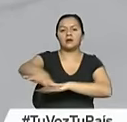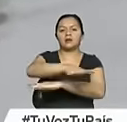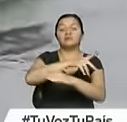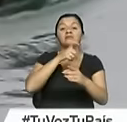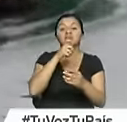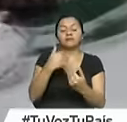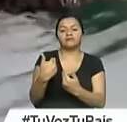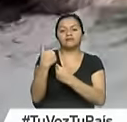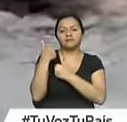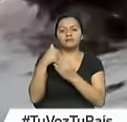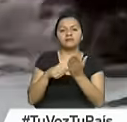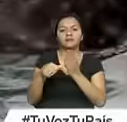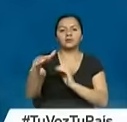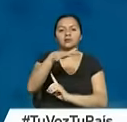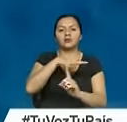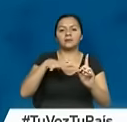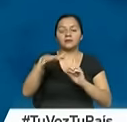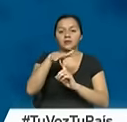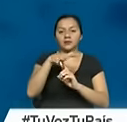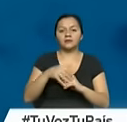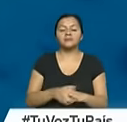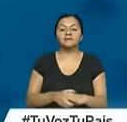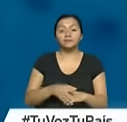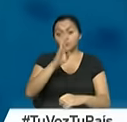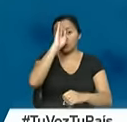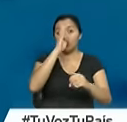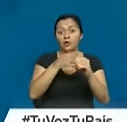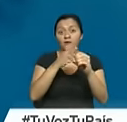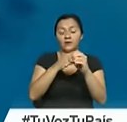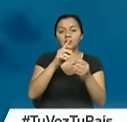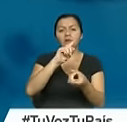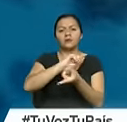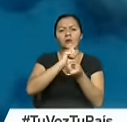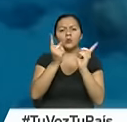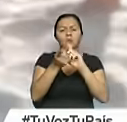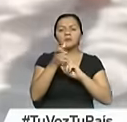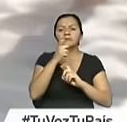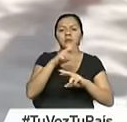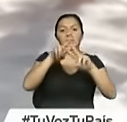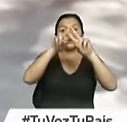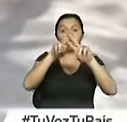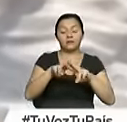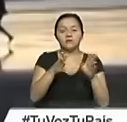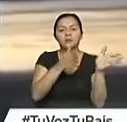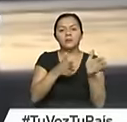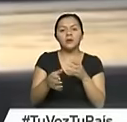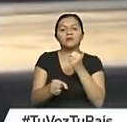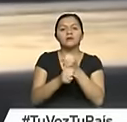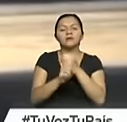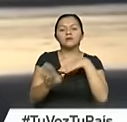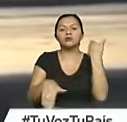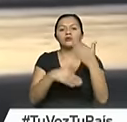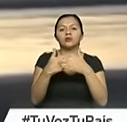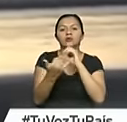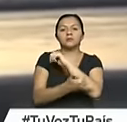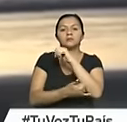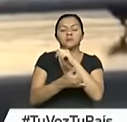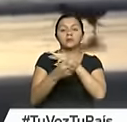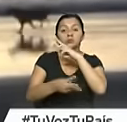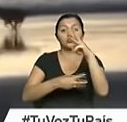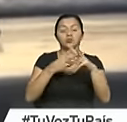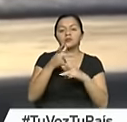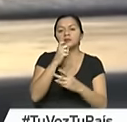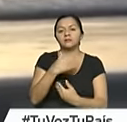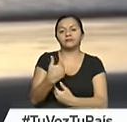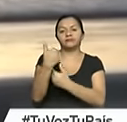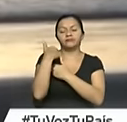del ministro del Ambiente, Walter García. El objetivo del encuentro es revisar la acción que los diferentes países del mundo toman